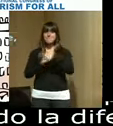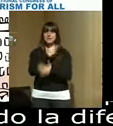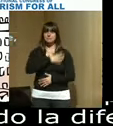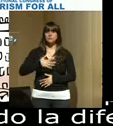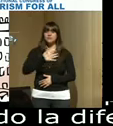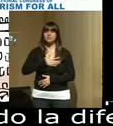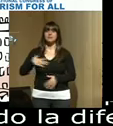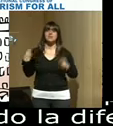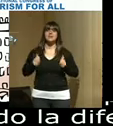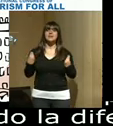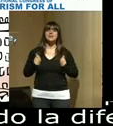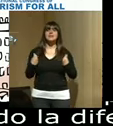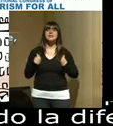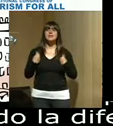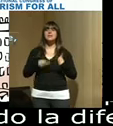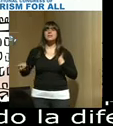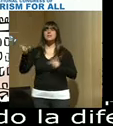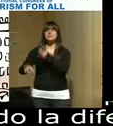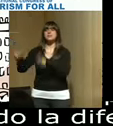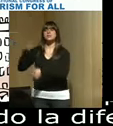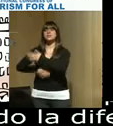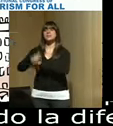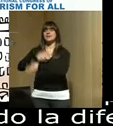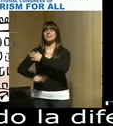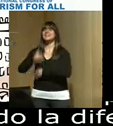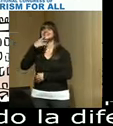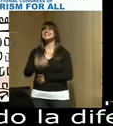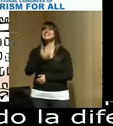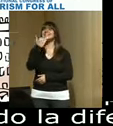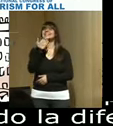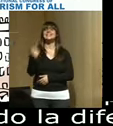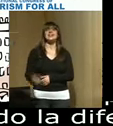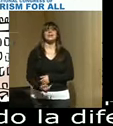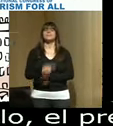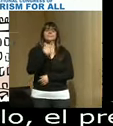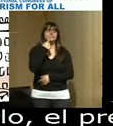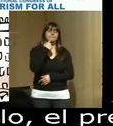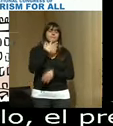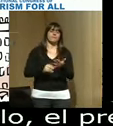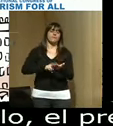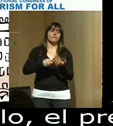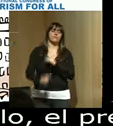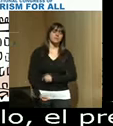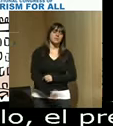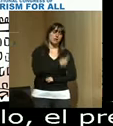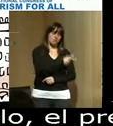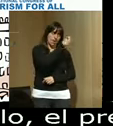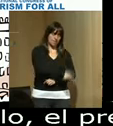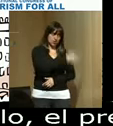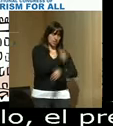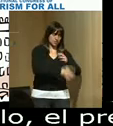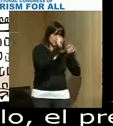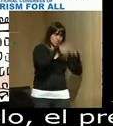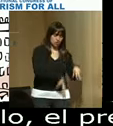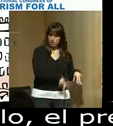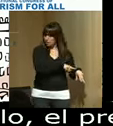vida que tienen las personas con discapacidad, es casi el doble del premium que obtienen las personas discapacidad haciendo el mismo viaje con la misma frecuencia y teniendo